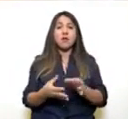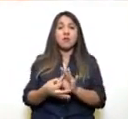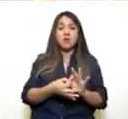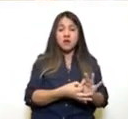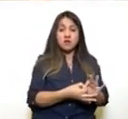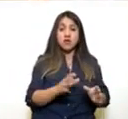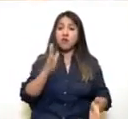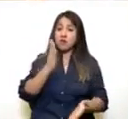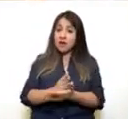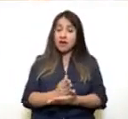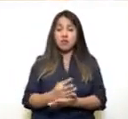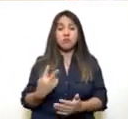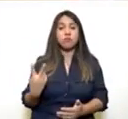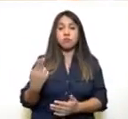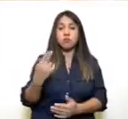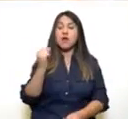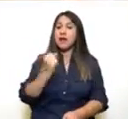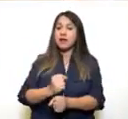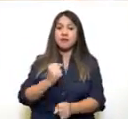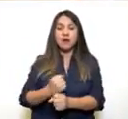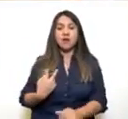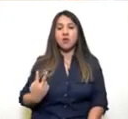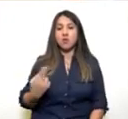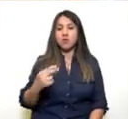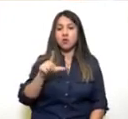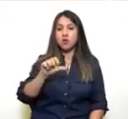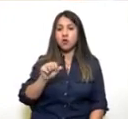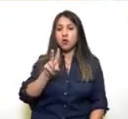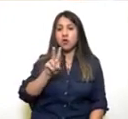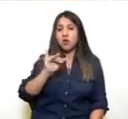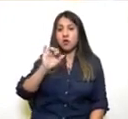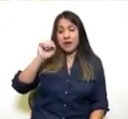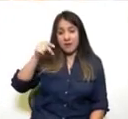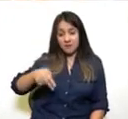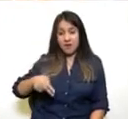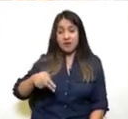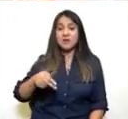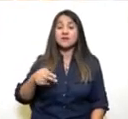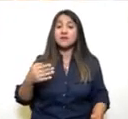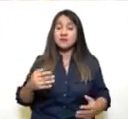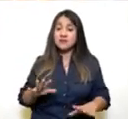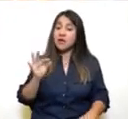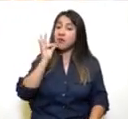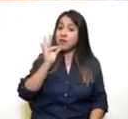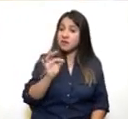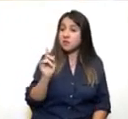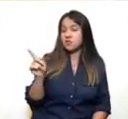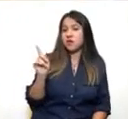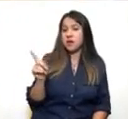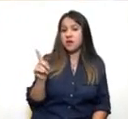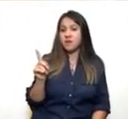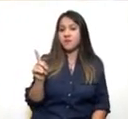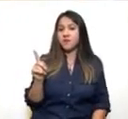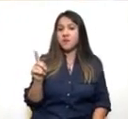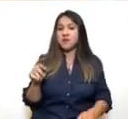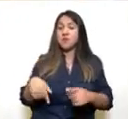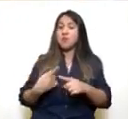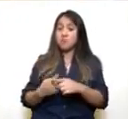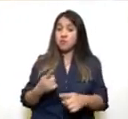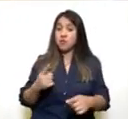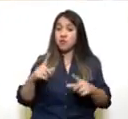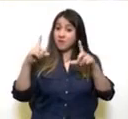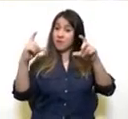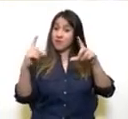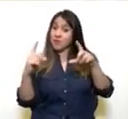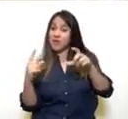a trabajar joaquín lavín lo han visto le han dicho a él por juntarse conmigo por salir en